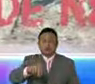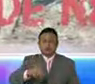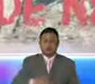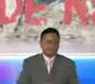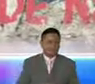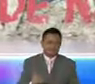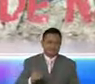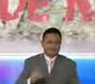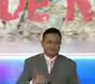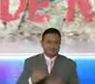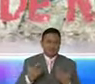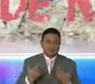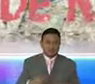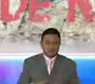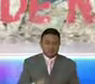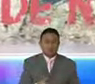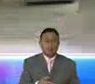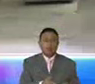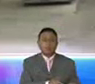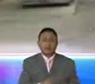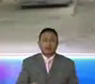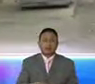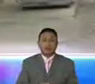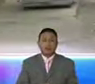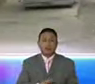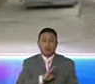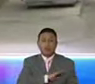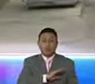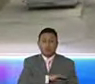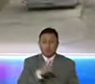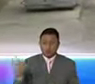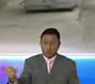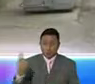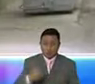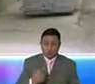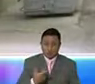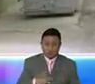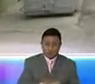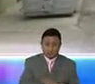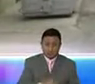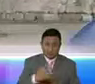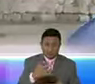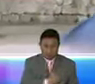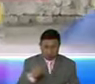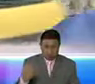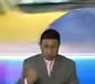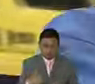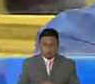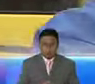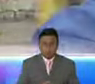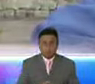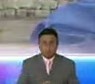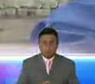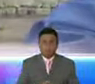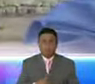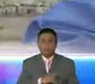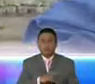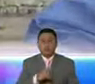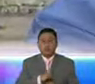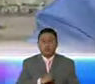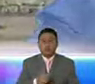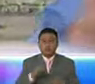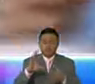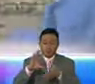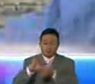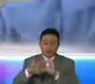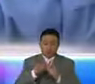explica, ya han planeado una estrategia para cuando el municipio, según dice, llegue a desalojarlos. Estamos dispuestos a encadenarnos desde